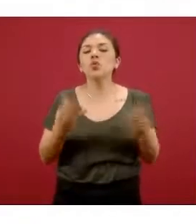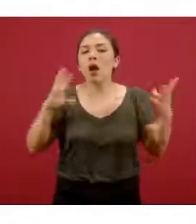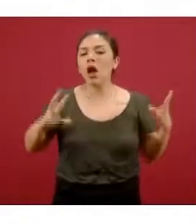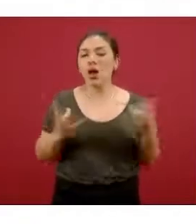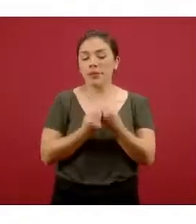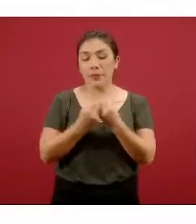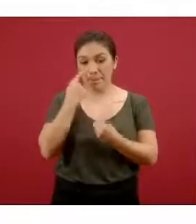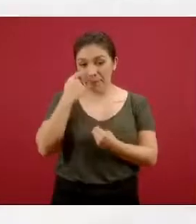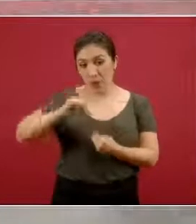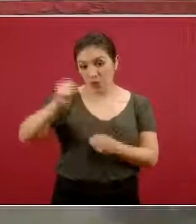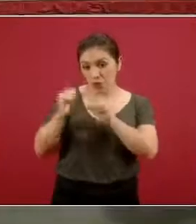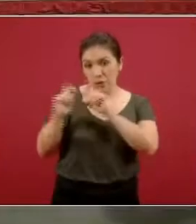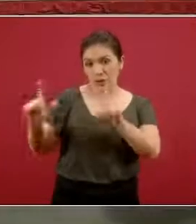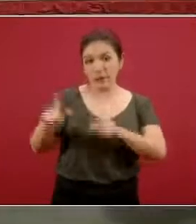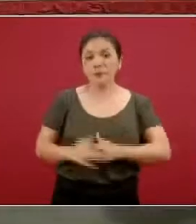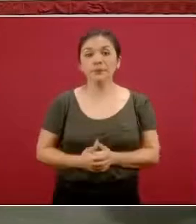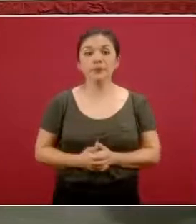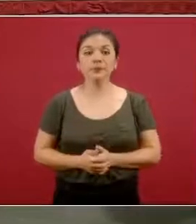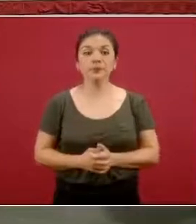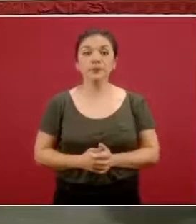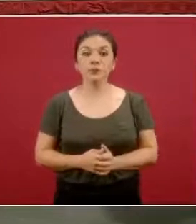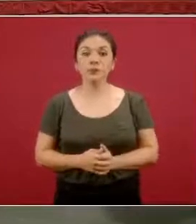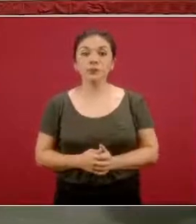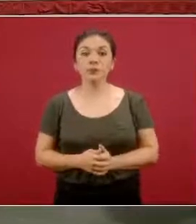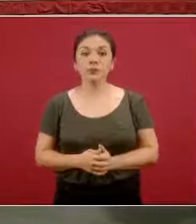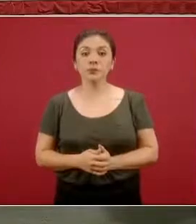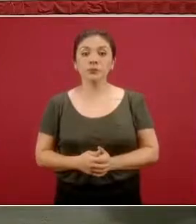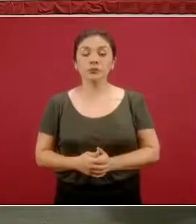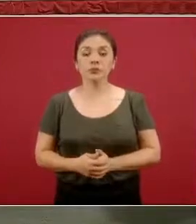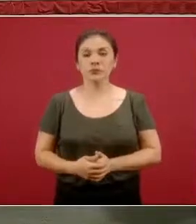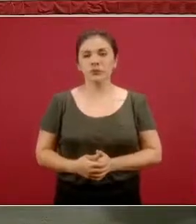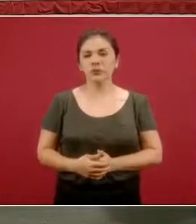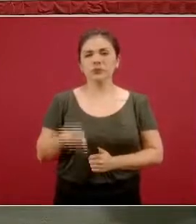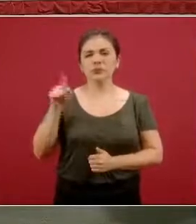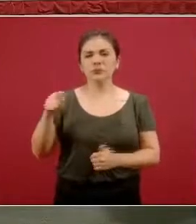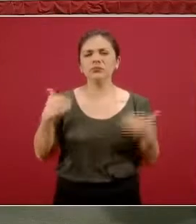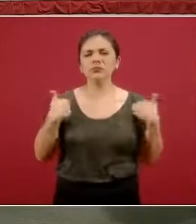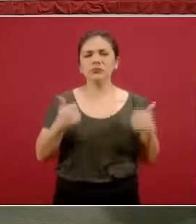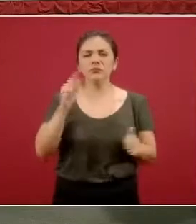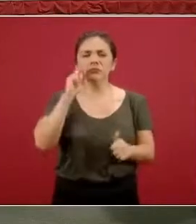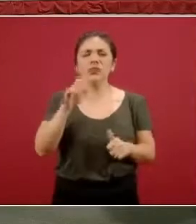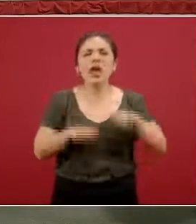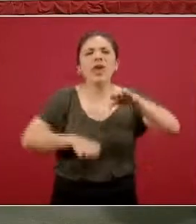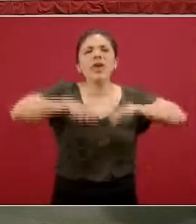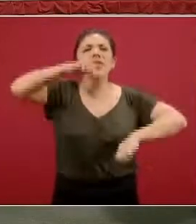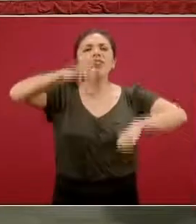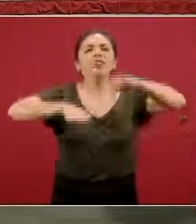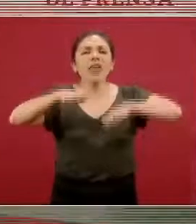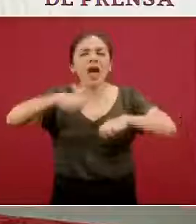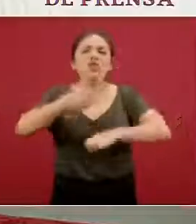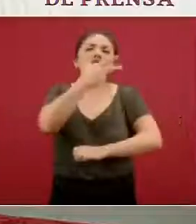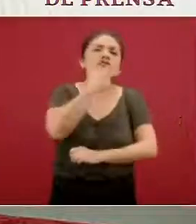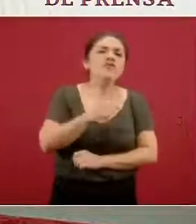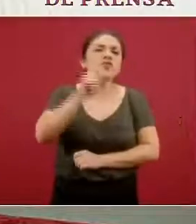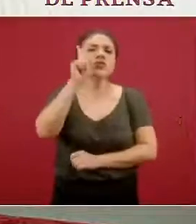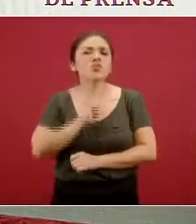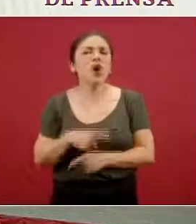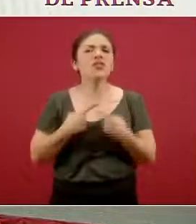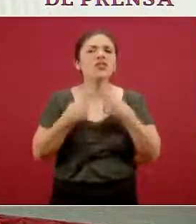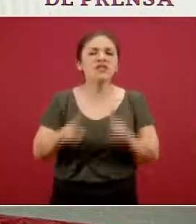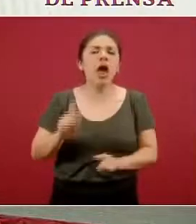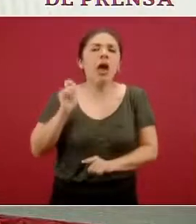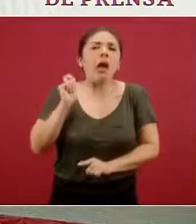Veamos la siguiente diapositiva. Aquí tenemos la distribución por edad y por sexo. Esto en